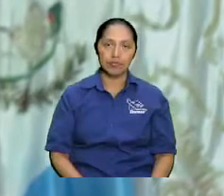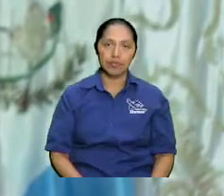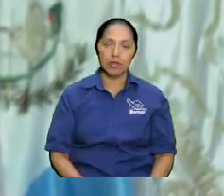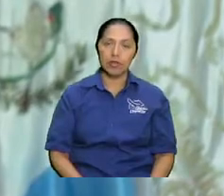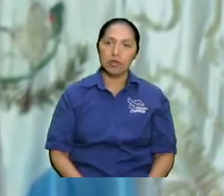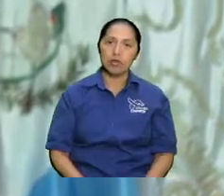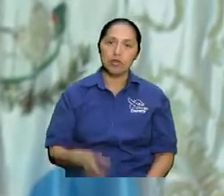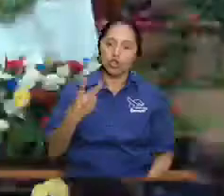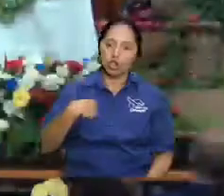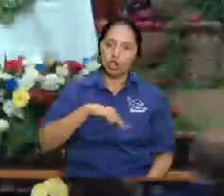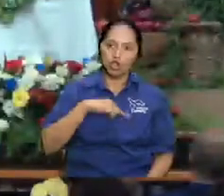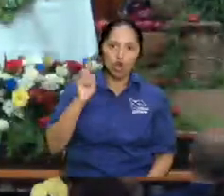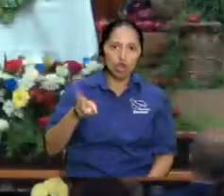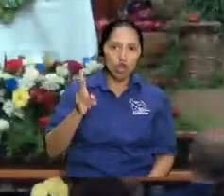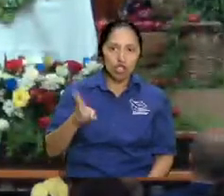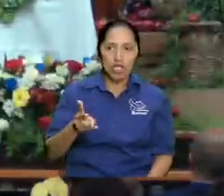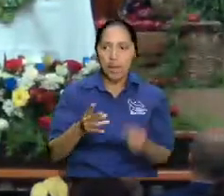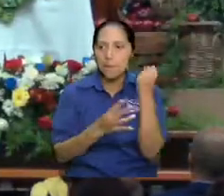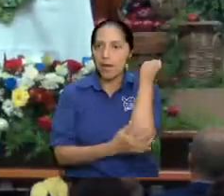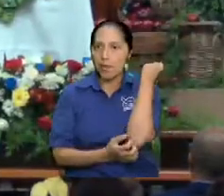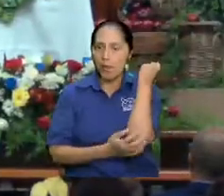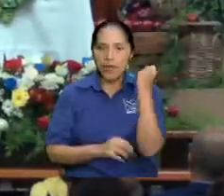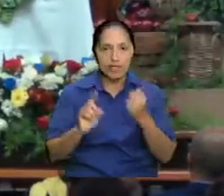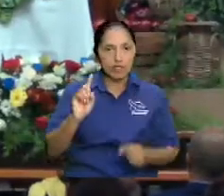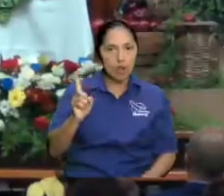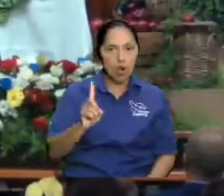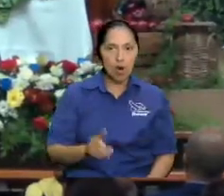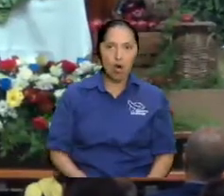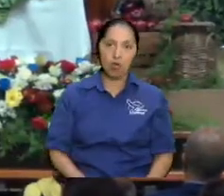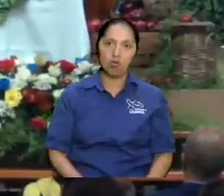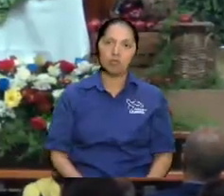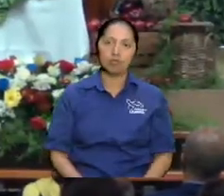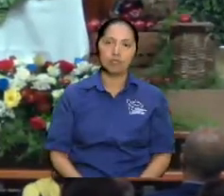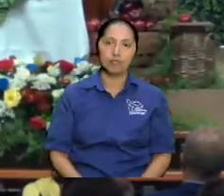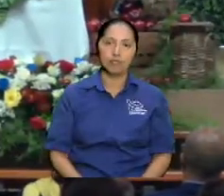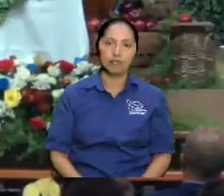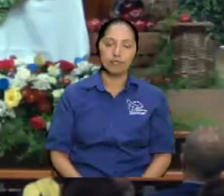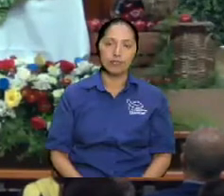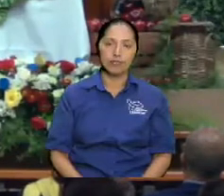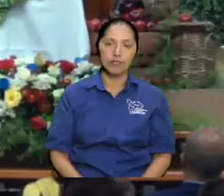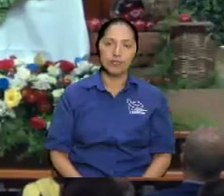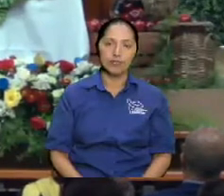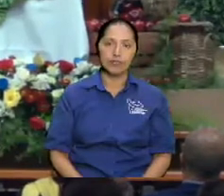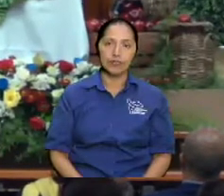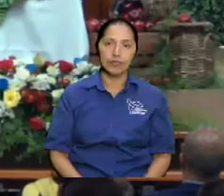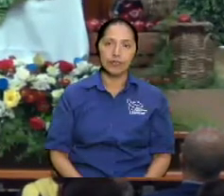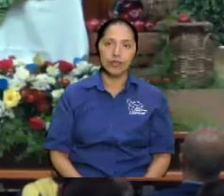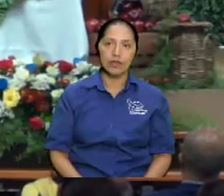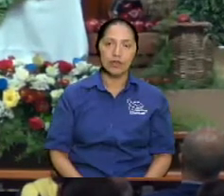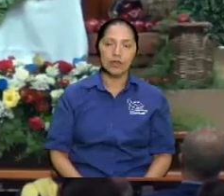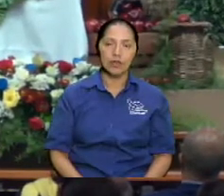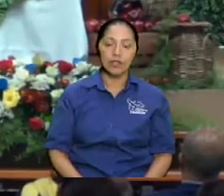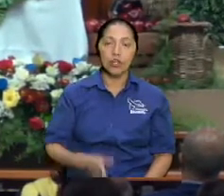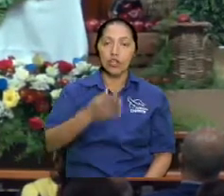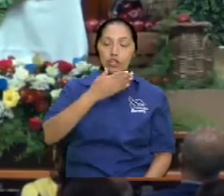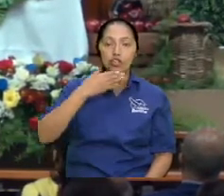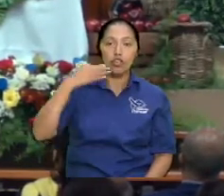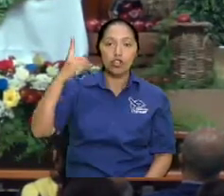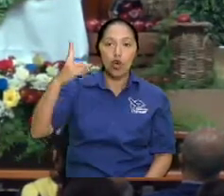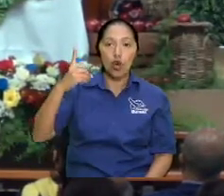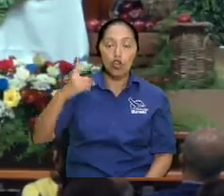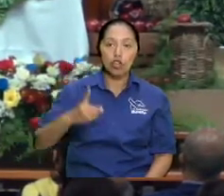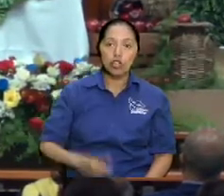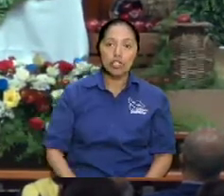Una de las órdenes que Dios dio en Israel es que se cumplieran algunos principios económicos dentro del pueblo de